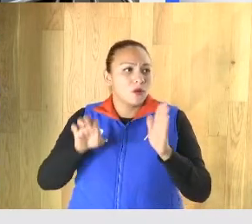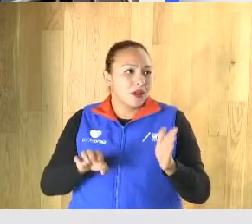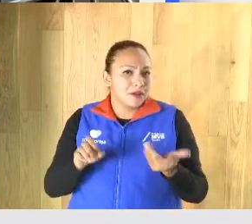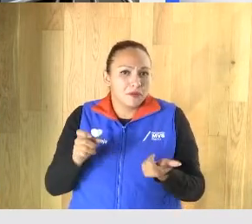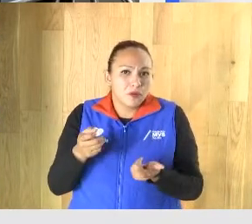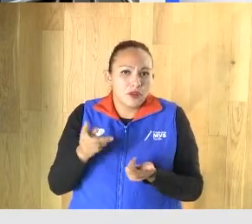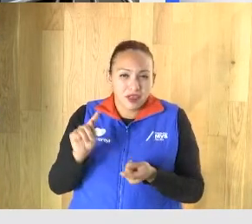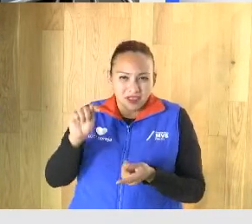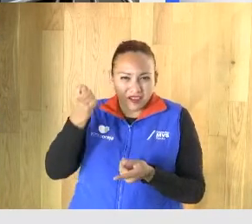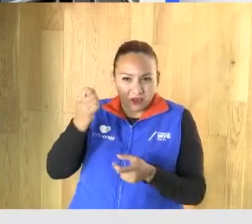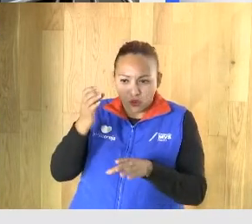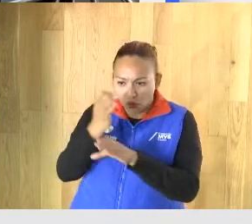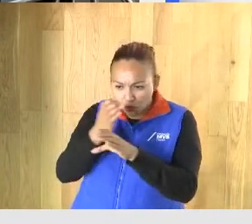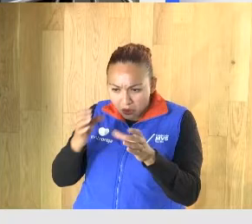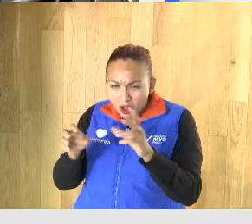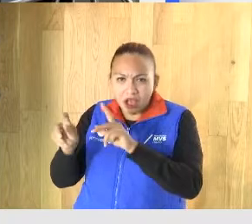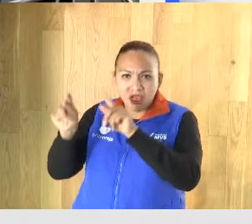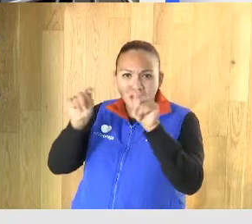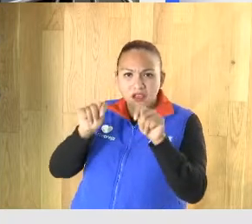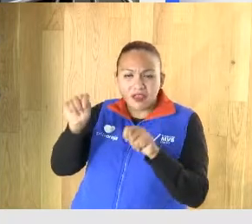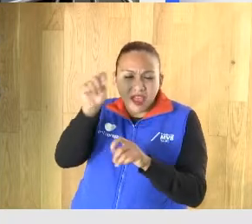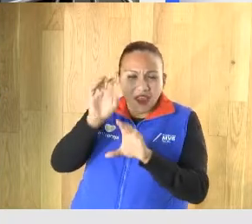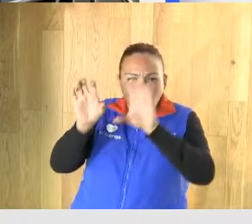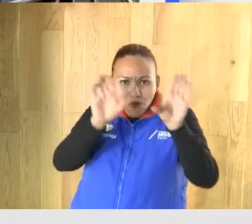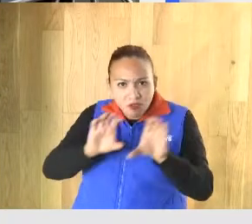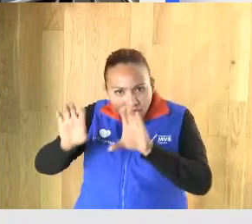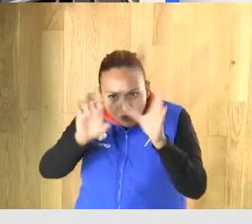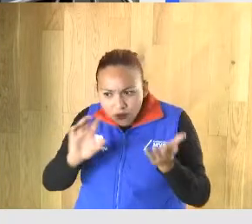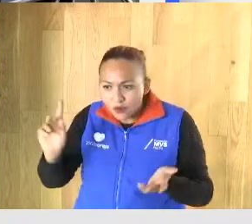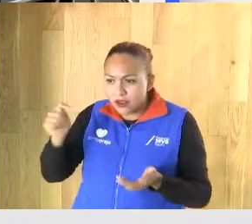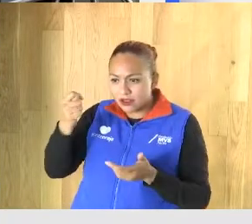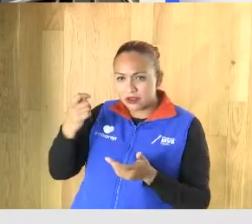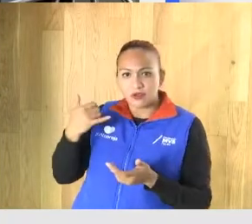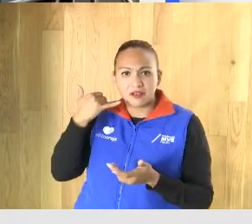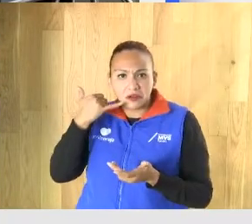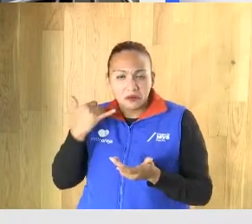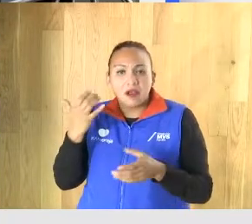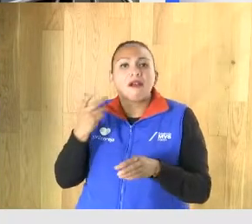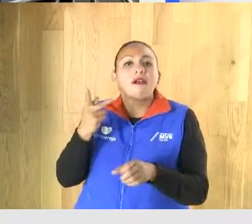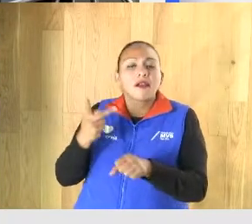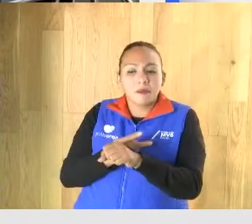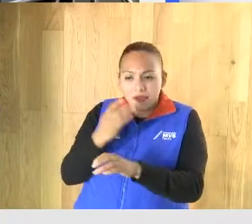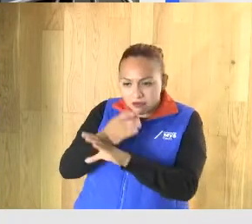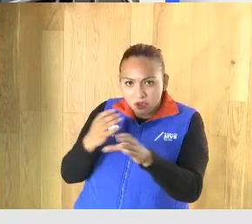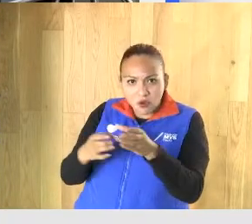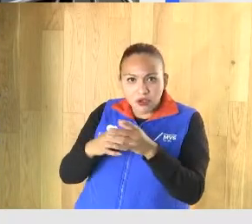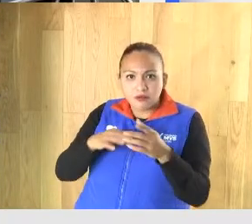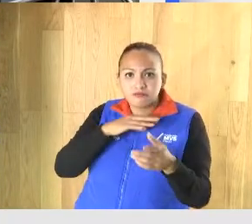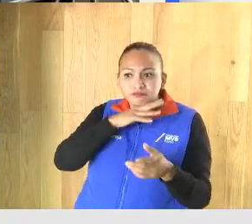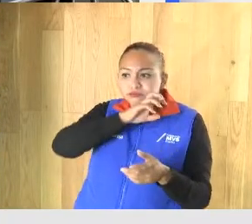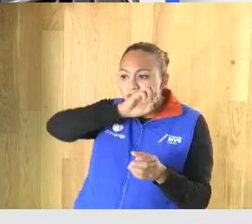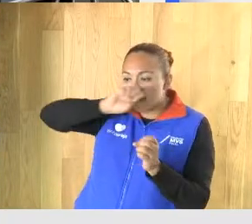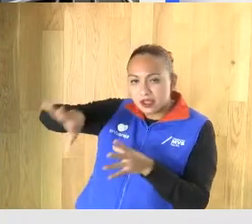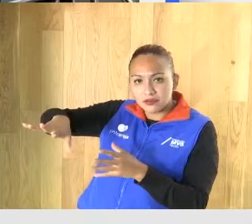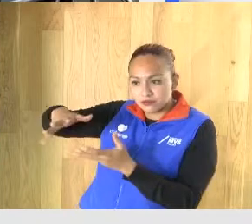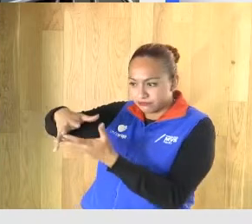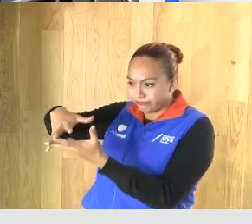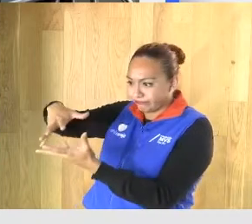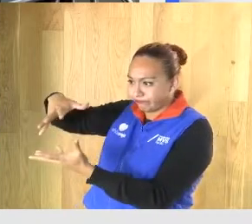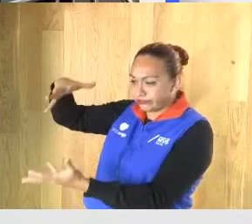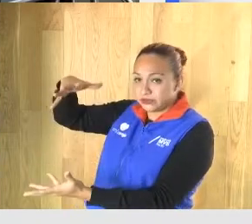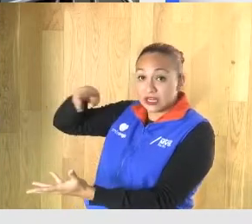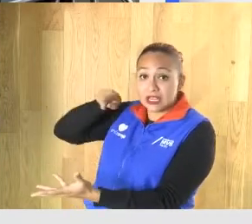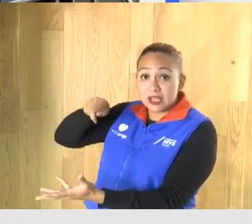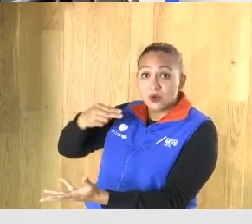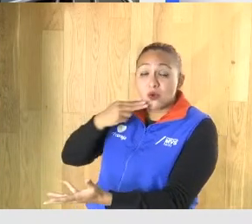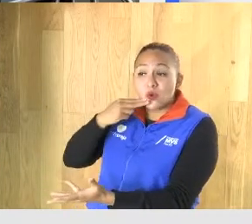electrónicos y eléctricos, pues es uno de los flujos de residuos que más crece, y curiosamente parte de los elementos que se necesitan para su fabricación